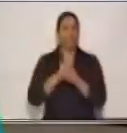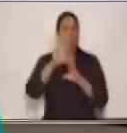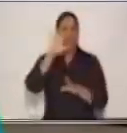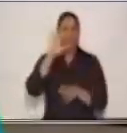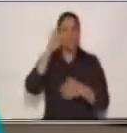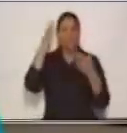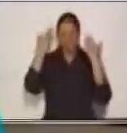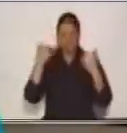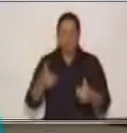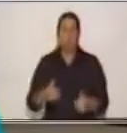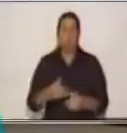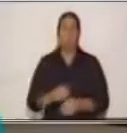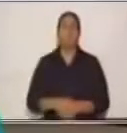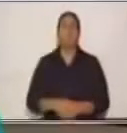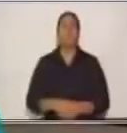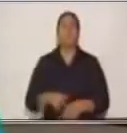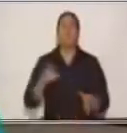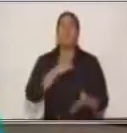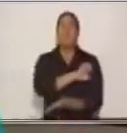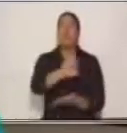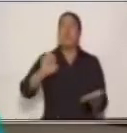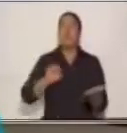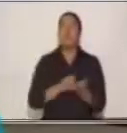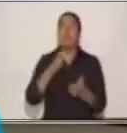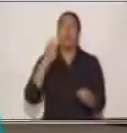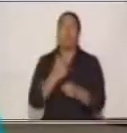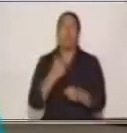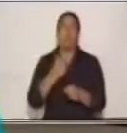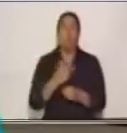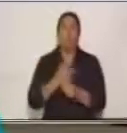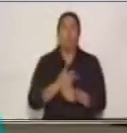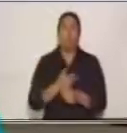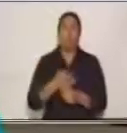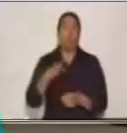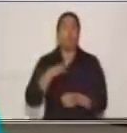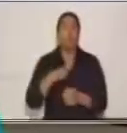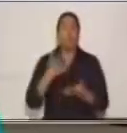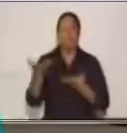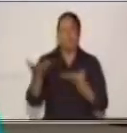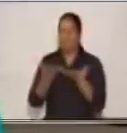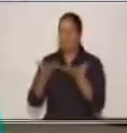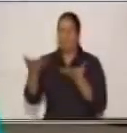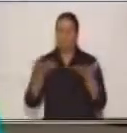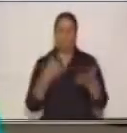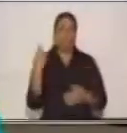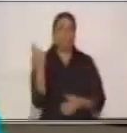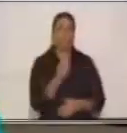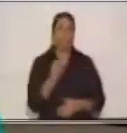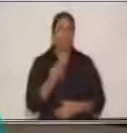de Guatemala se constituye a través del bien común, un bien para todos.